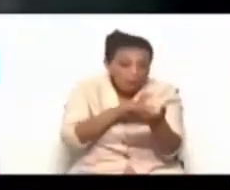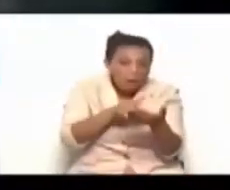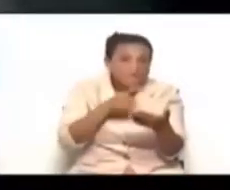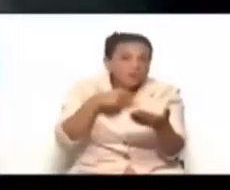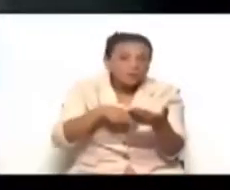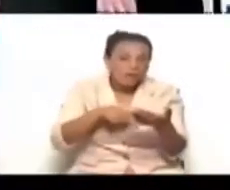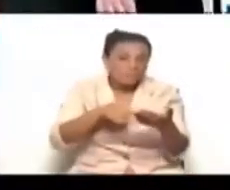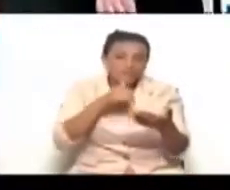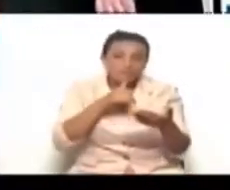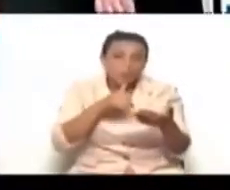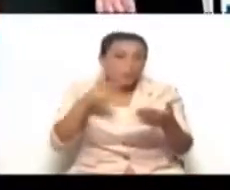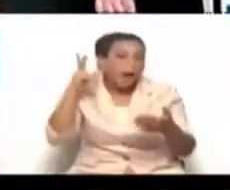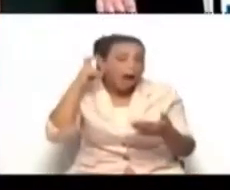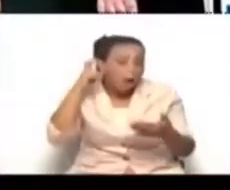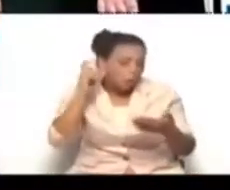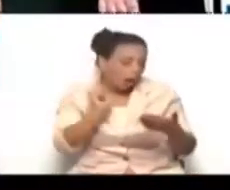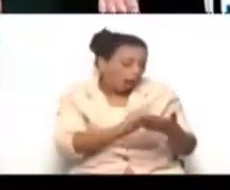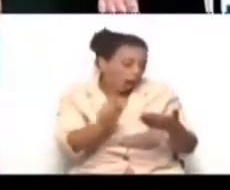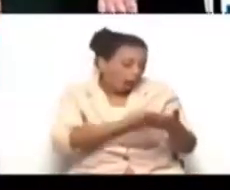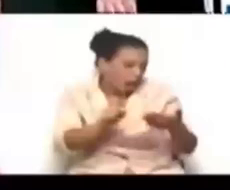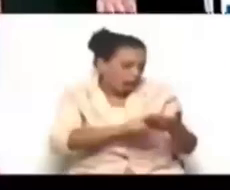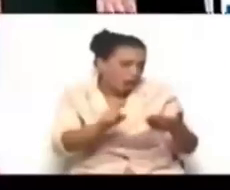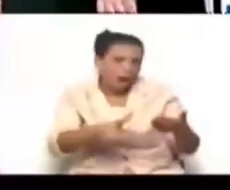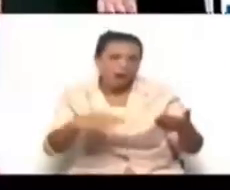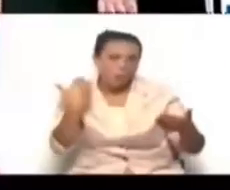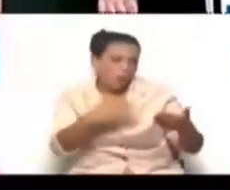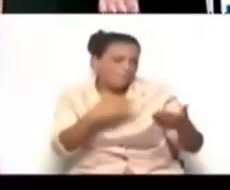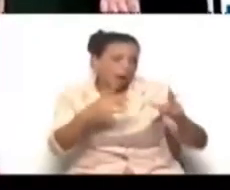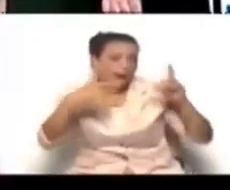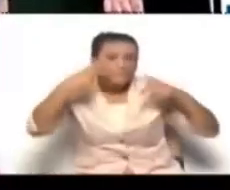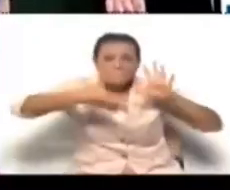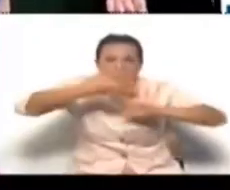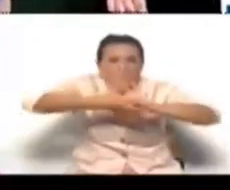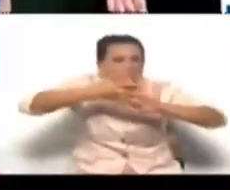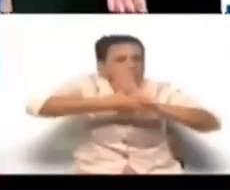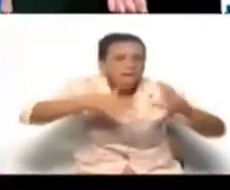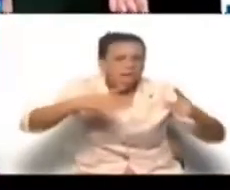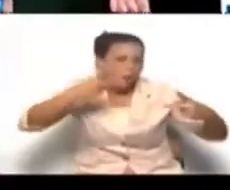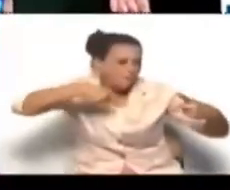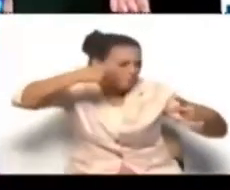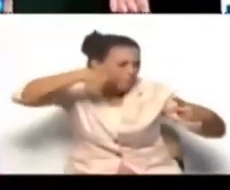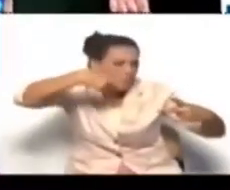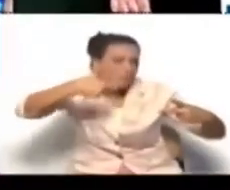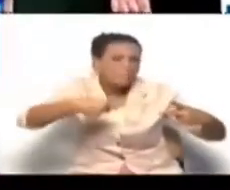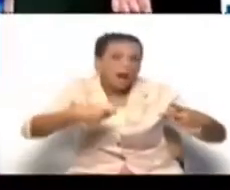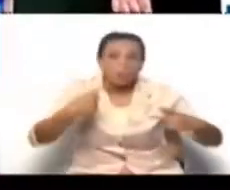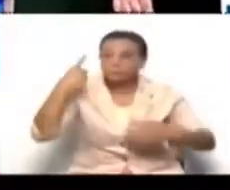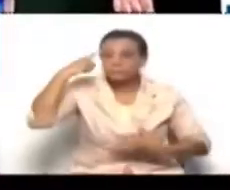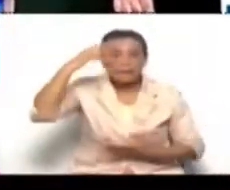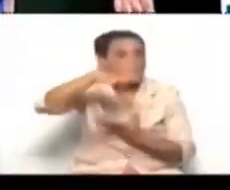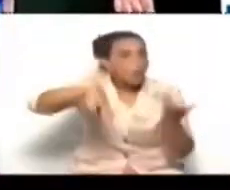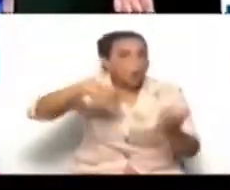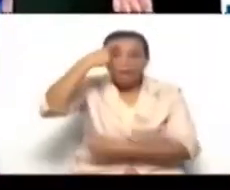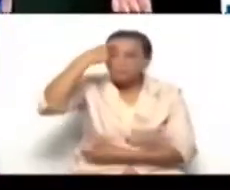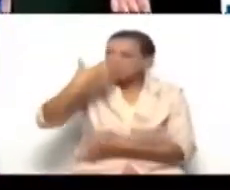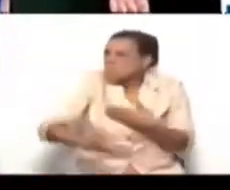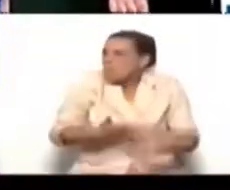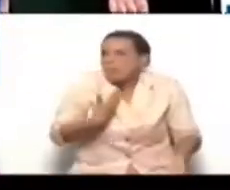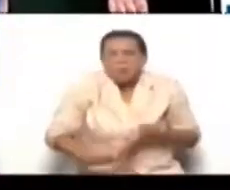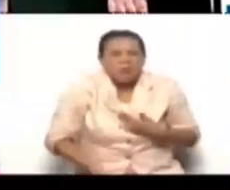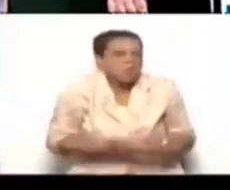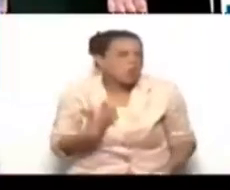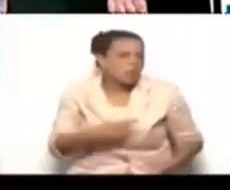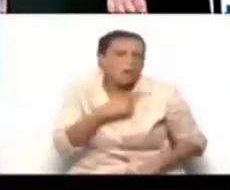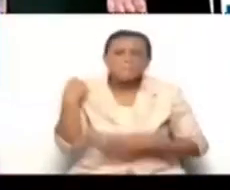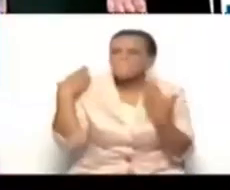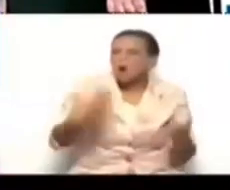una cantidad de audio, notas de voz y de video, bueno, diciendo, un sociópata, no me importa